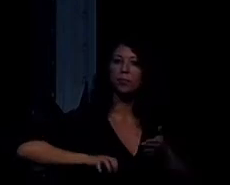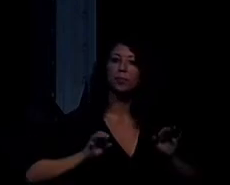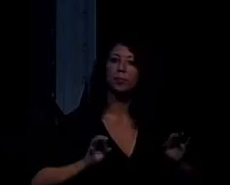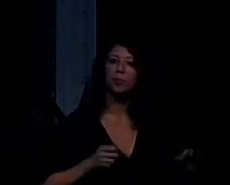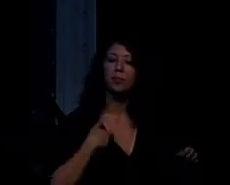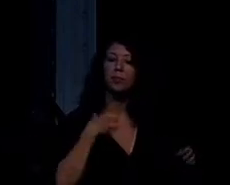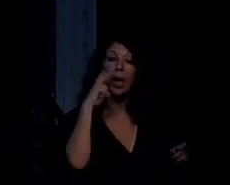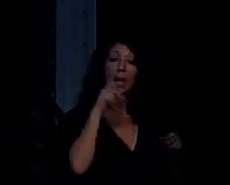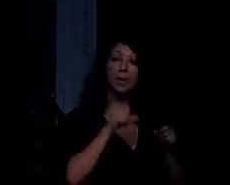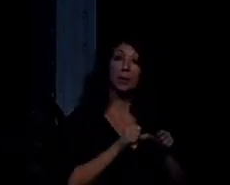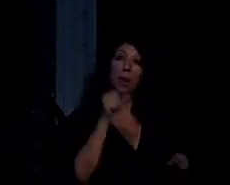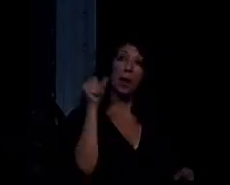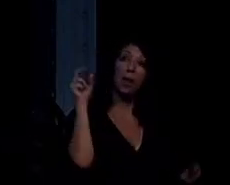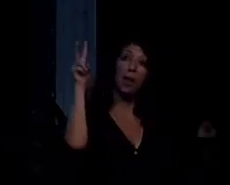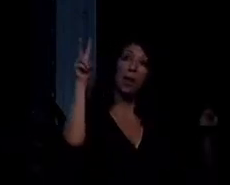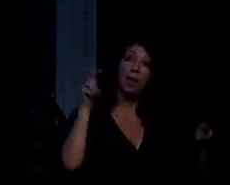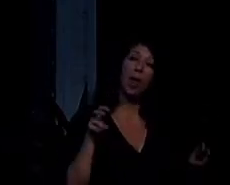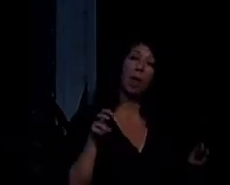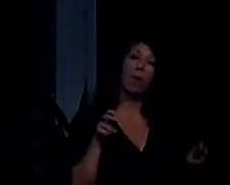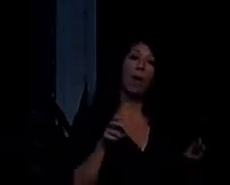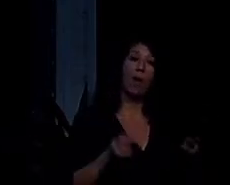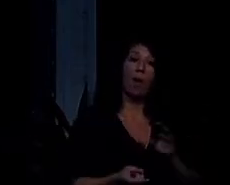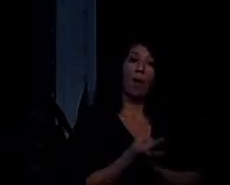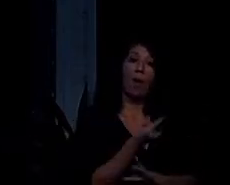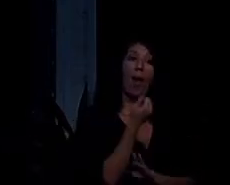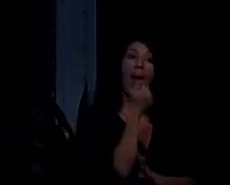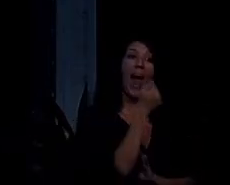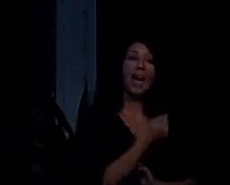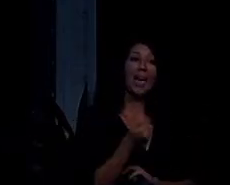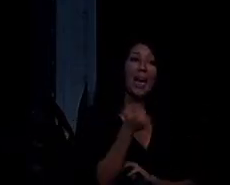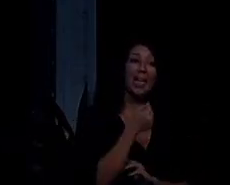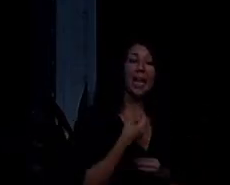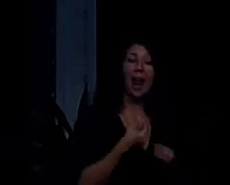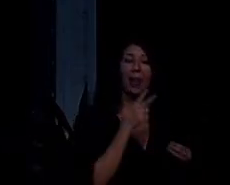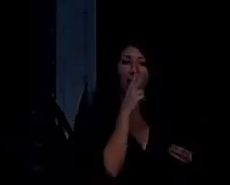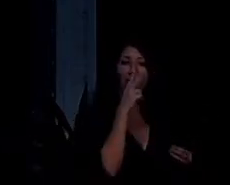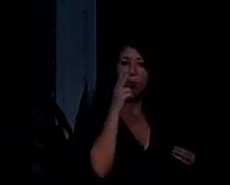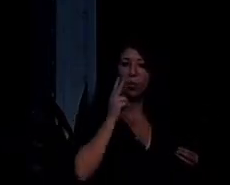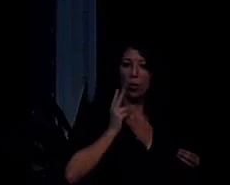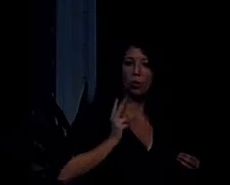Mi experiencia con el caso Alcácer empezó hace 2 años,